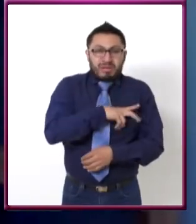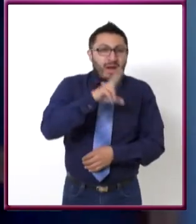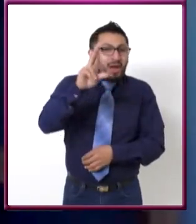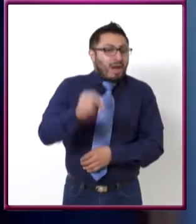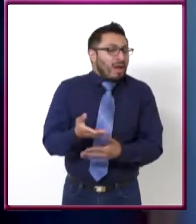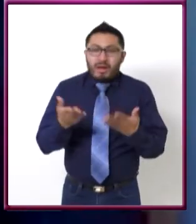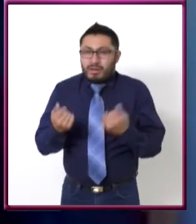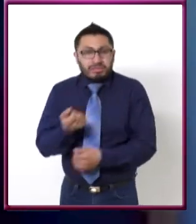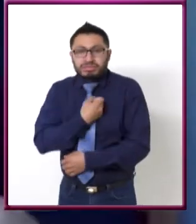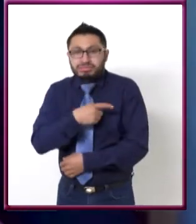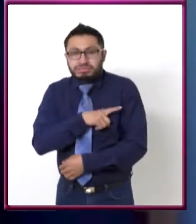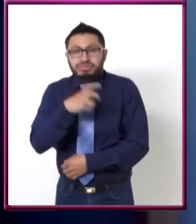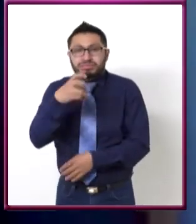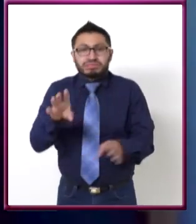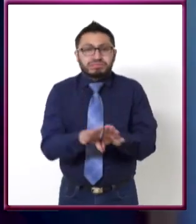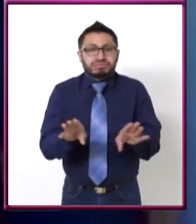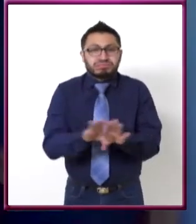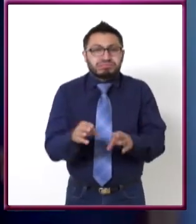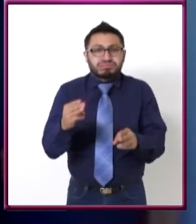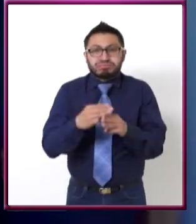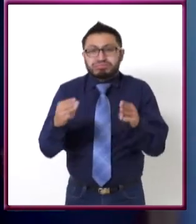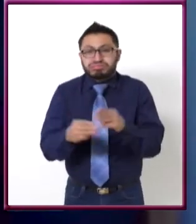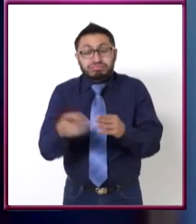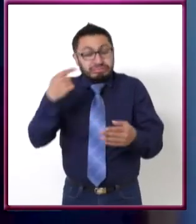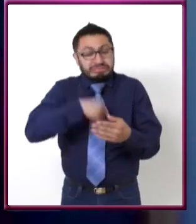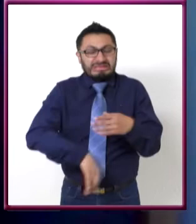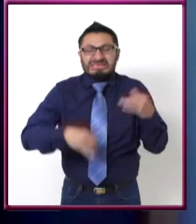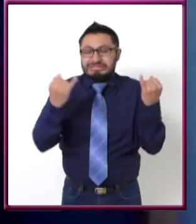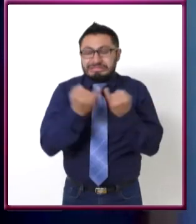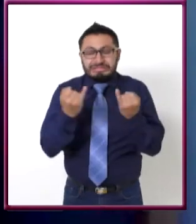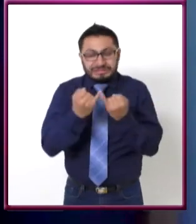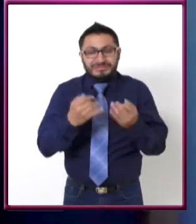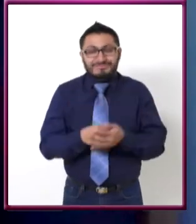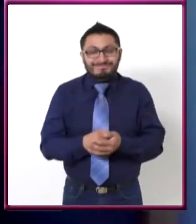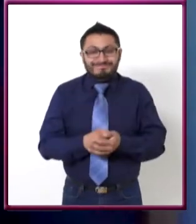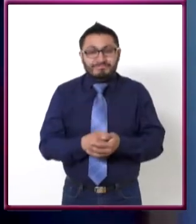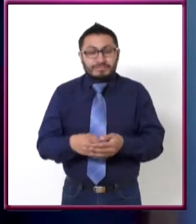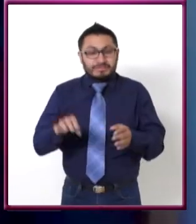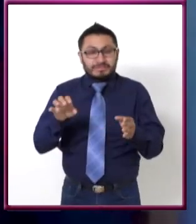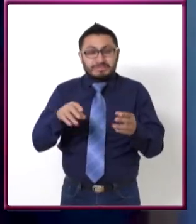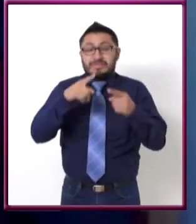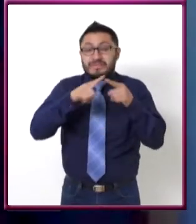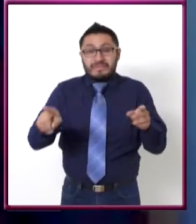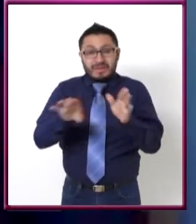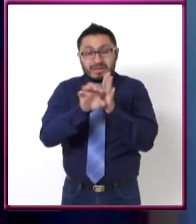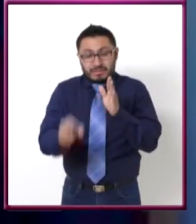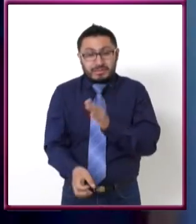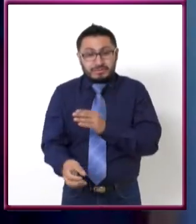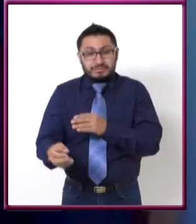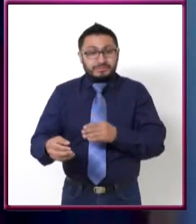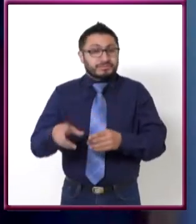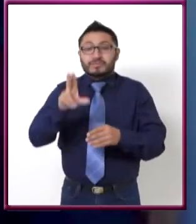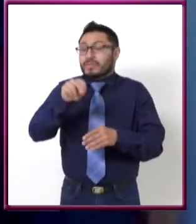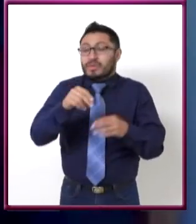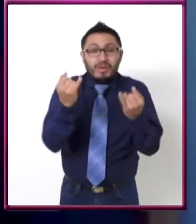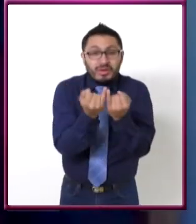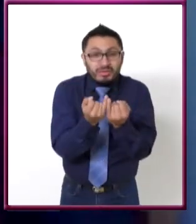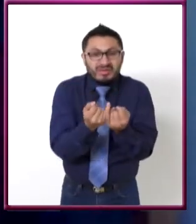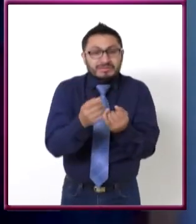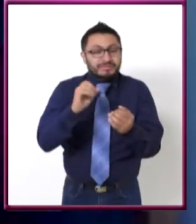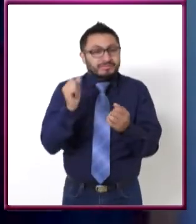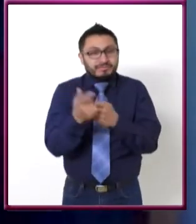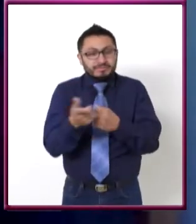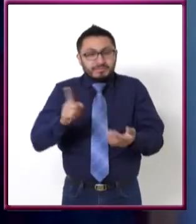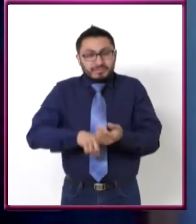salud. Con una cuestión material, a ver, no es lo mismo tener algo en el estómago que no tener nada para comer y no tener